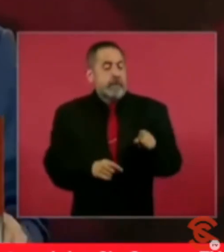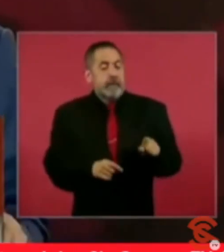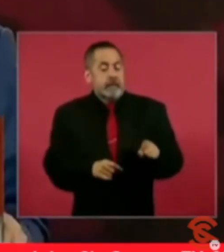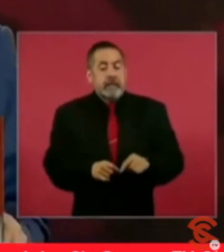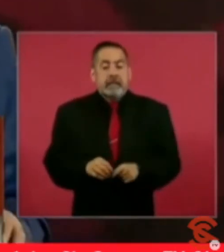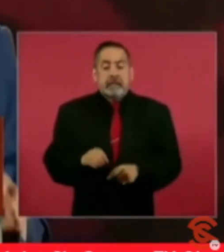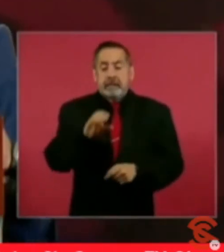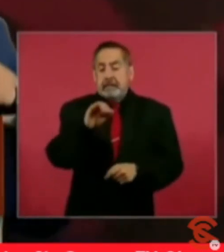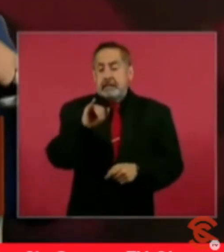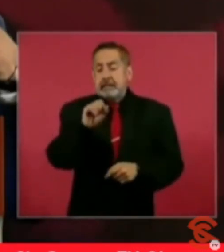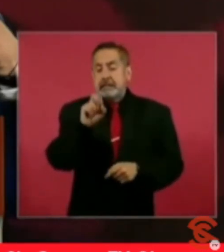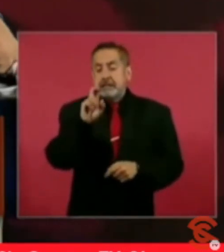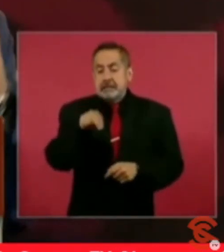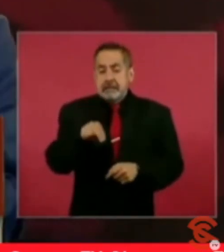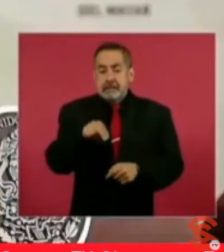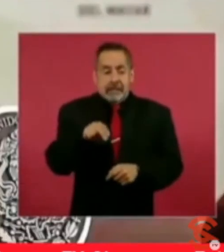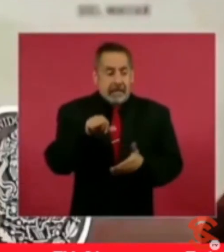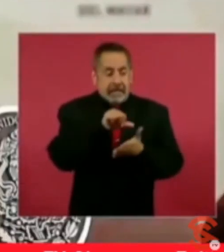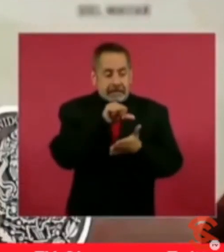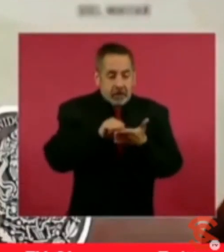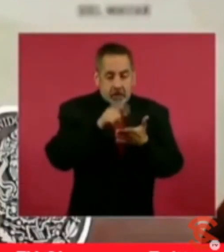El CISEN es un centro de espionaje.